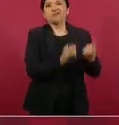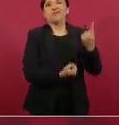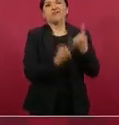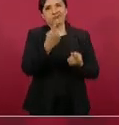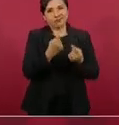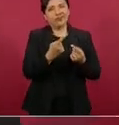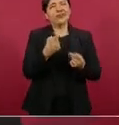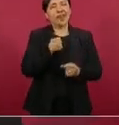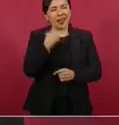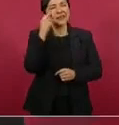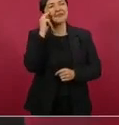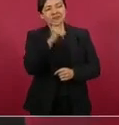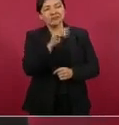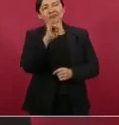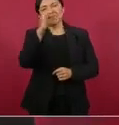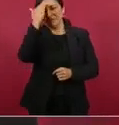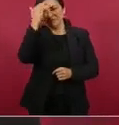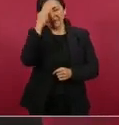los tengo bien fildeados,